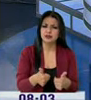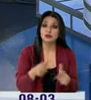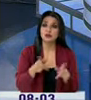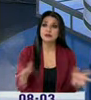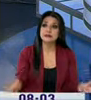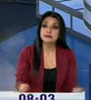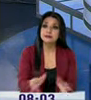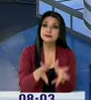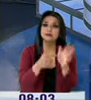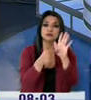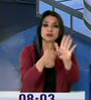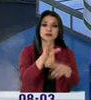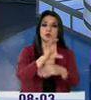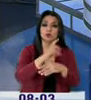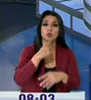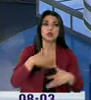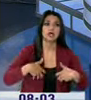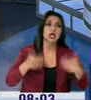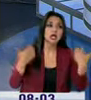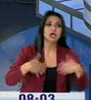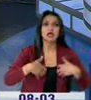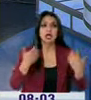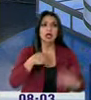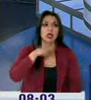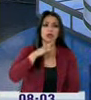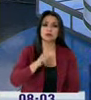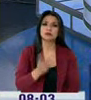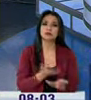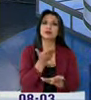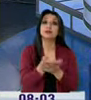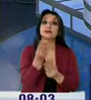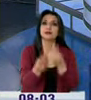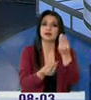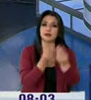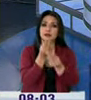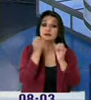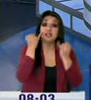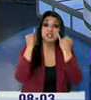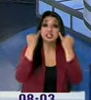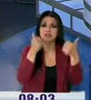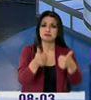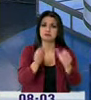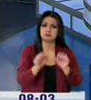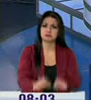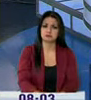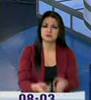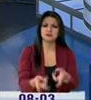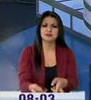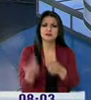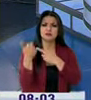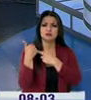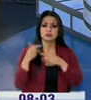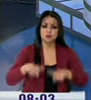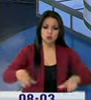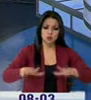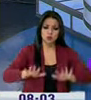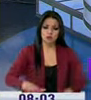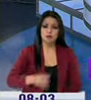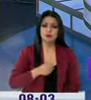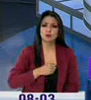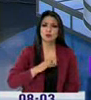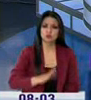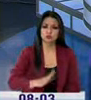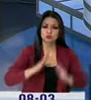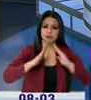en favor de la ciudad también, no solamente quejándose, sino, a ver, propuestas, ¿qué hacemos? Así es, siendo responsable también con ese espacio que le pertenece a